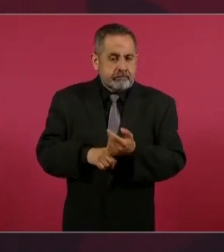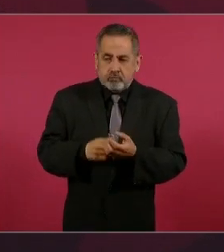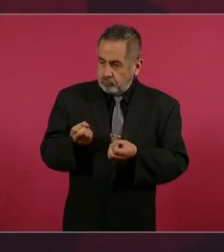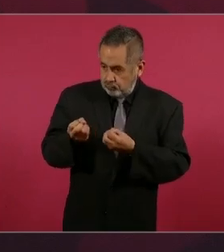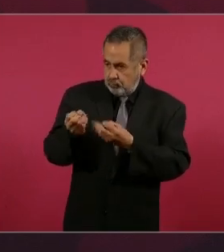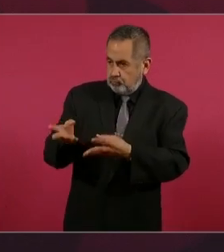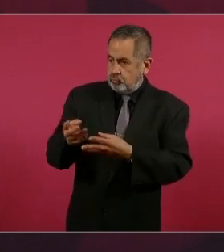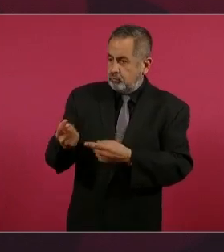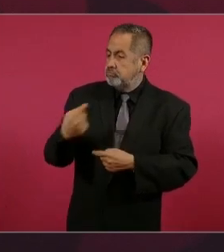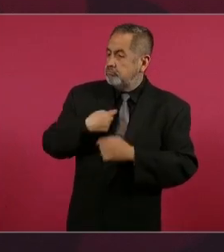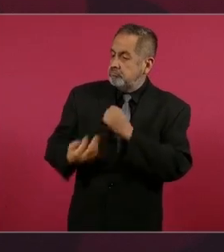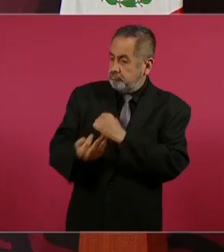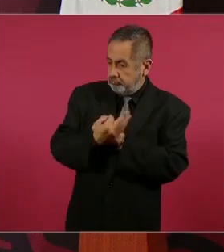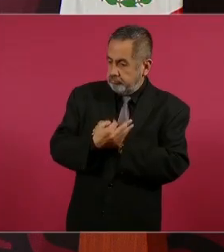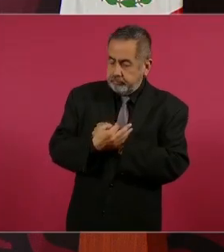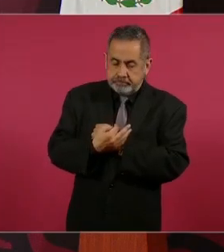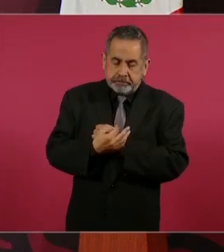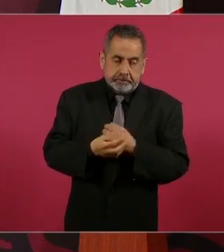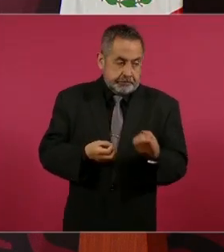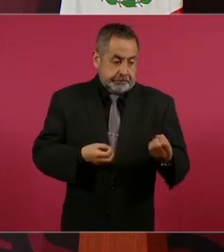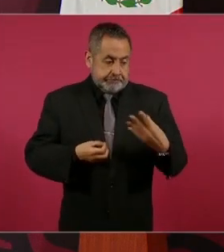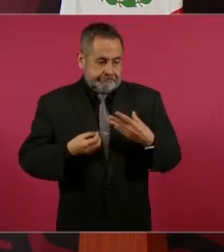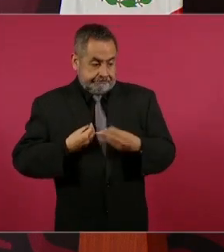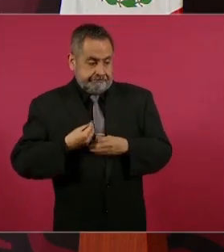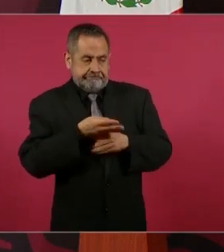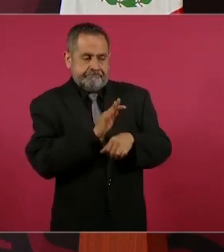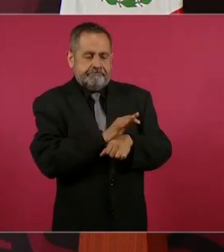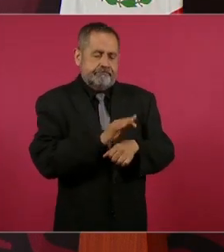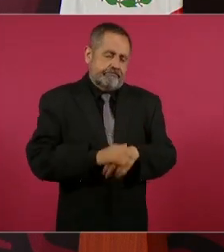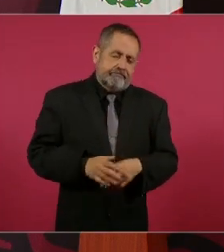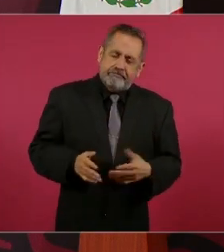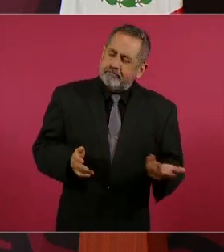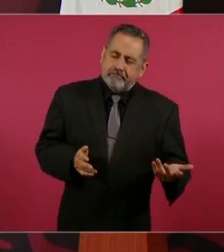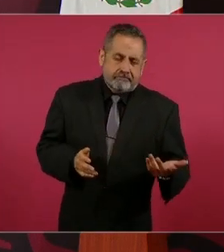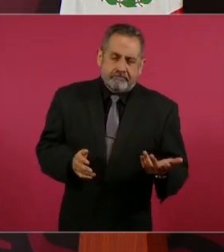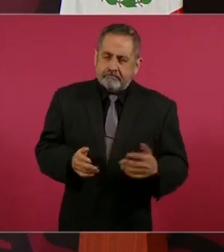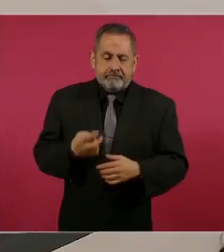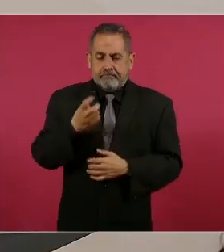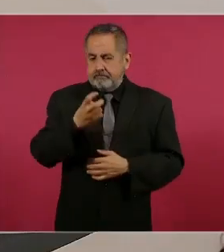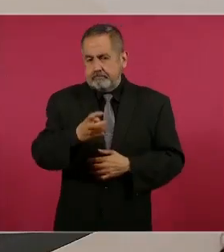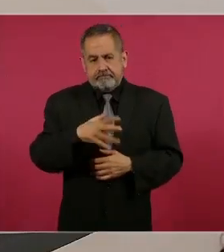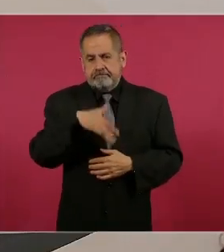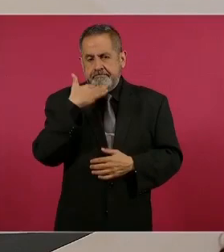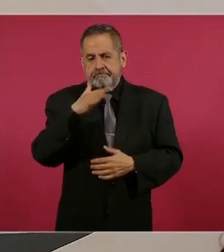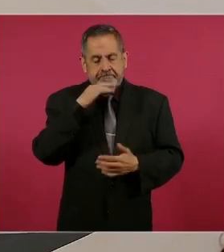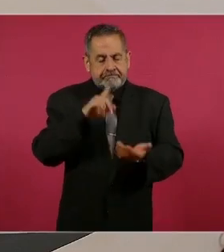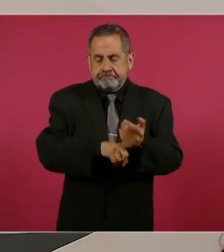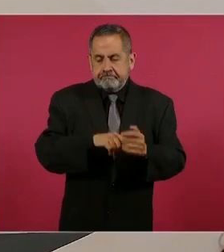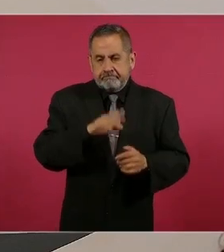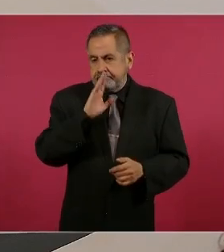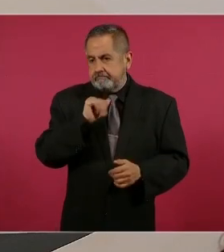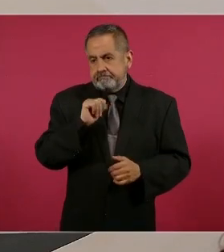influencia para llevar a cabo actos de corrupción.